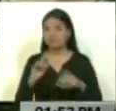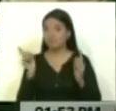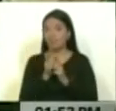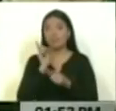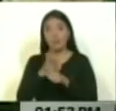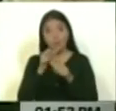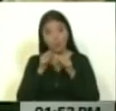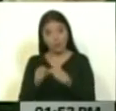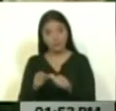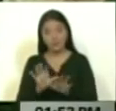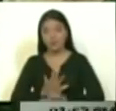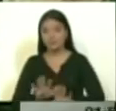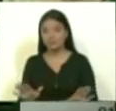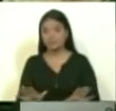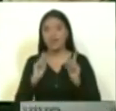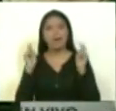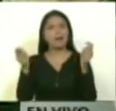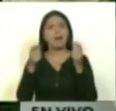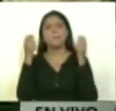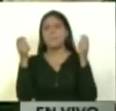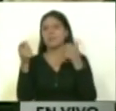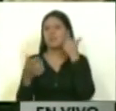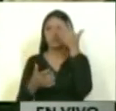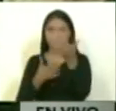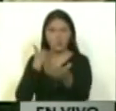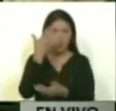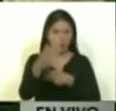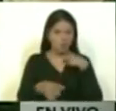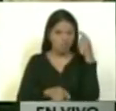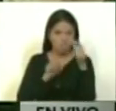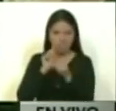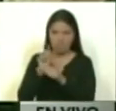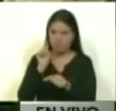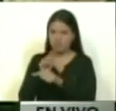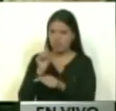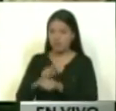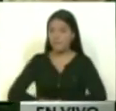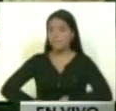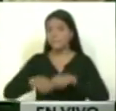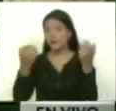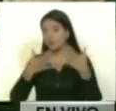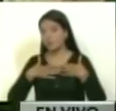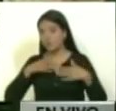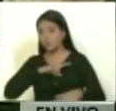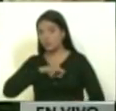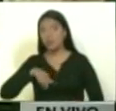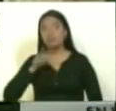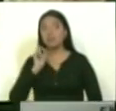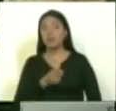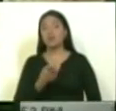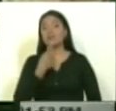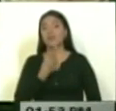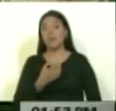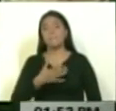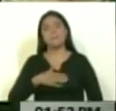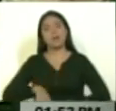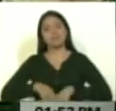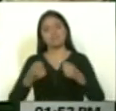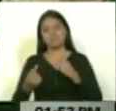mira, todas las campañas sucias que hay para destruirnos, y tengo que decirlo en primera persona, para